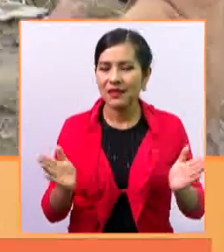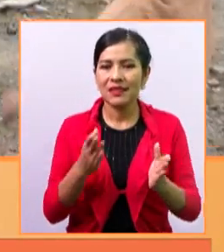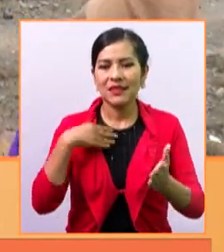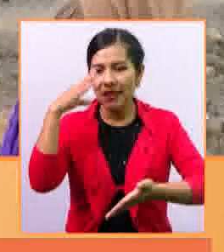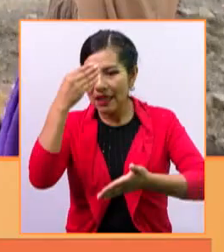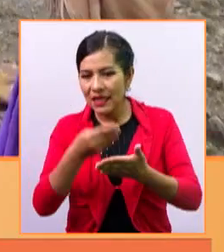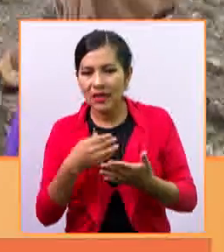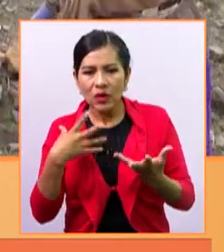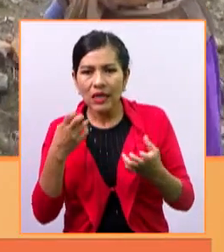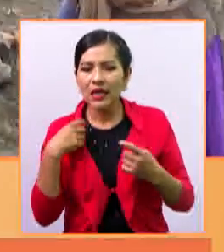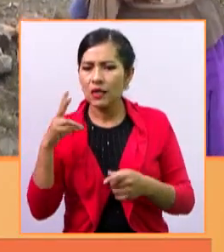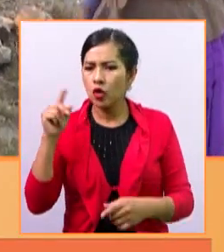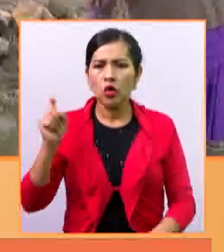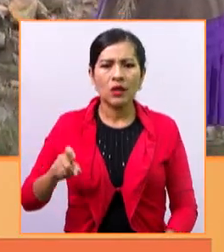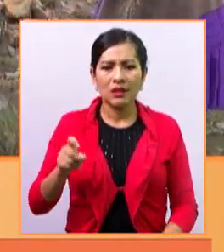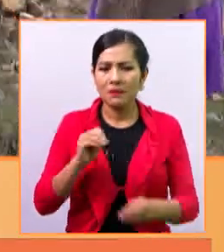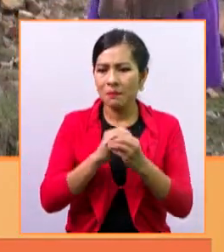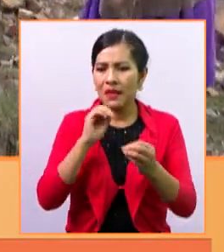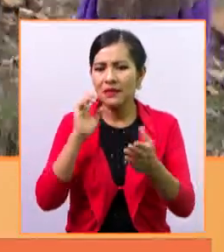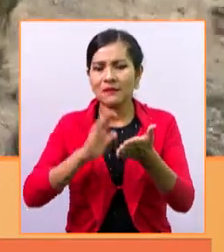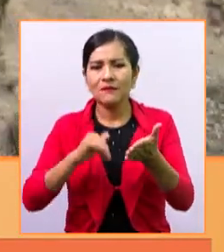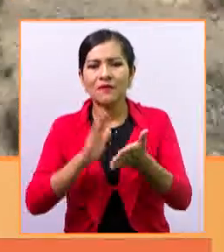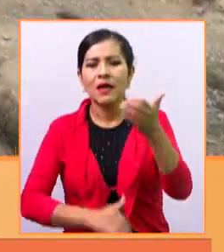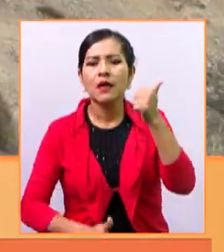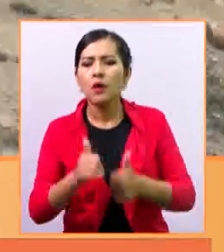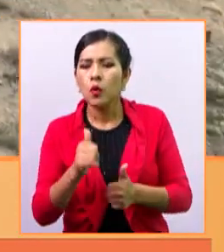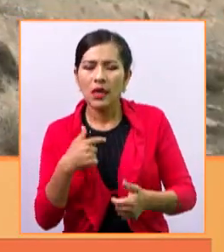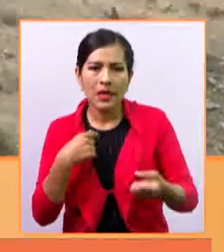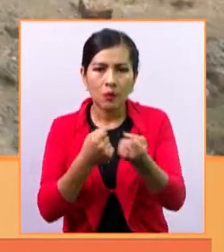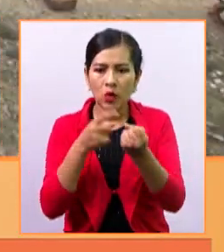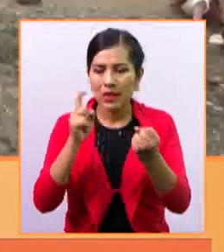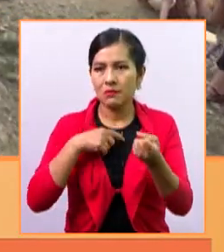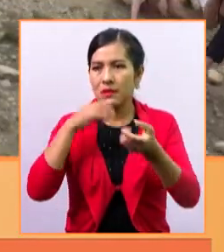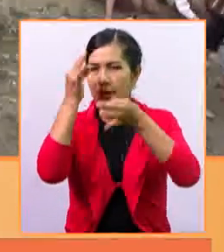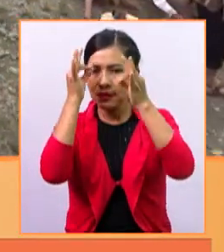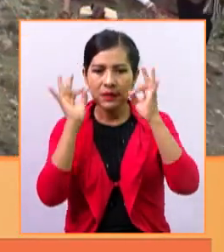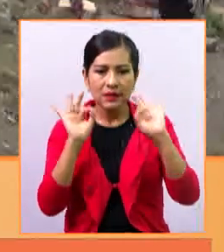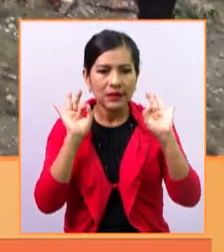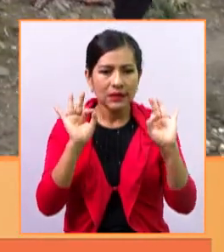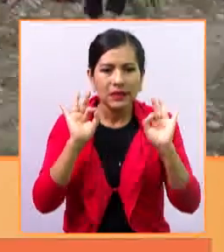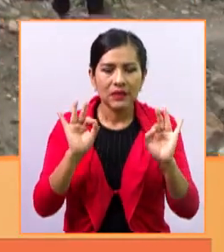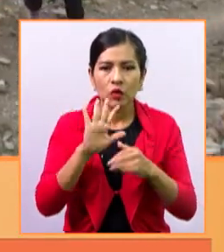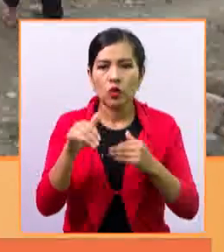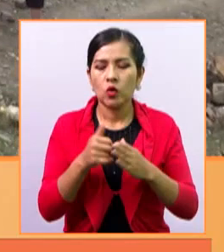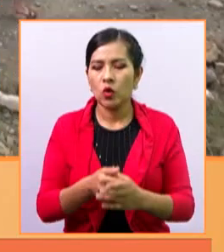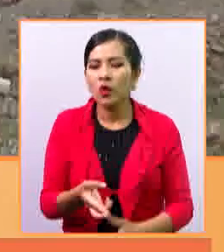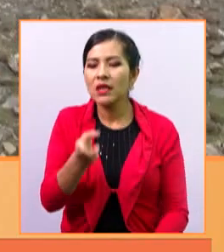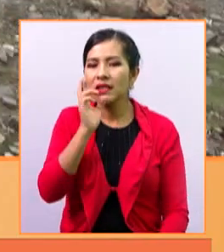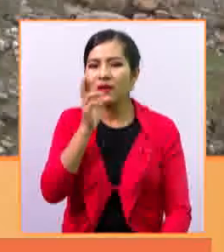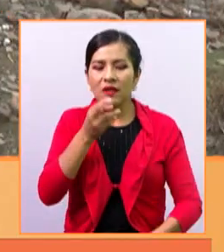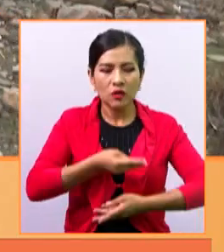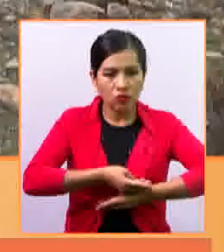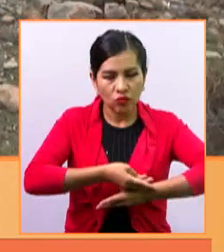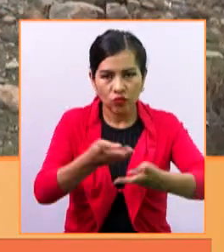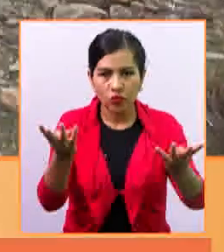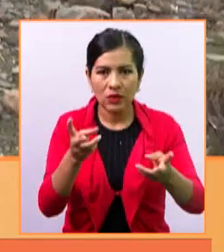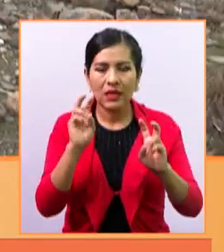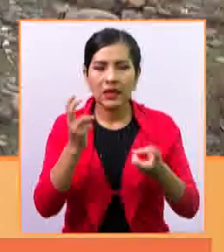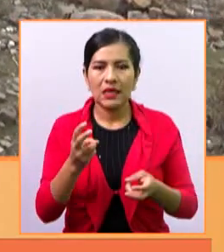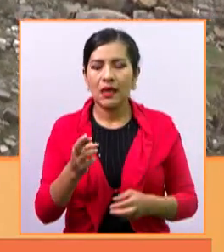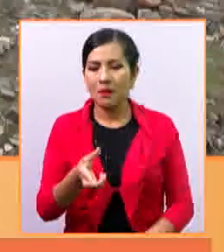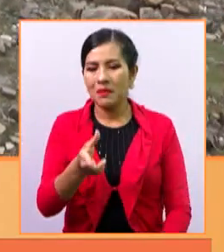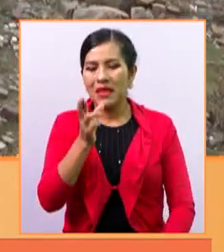hijos, que no les falte nada, hay que maquillarles, refresco para las guaguas, no refresco